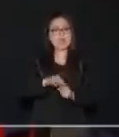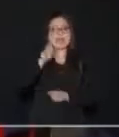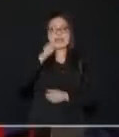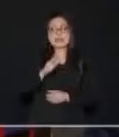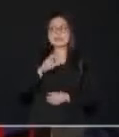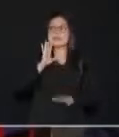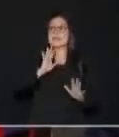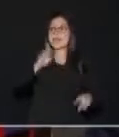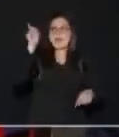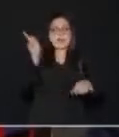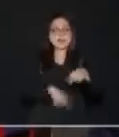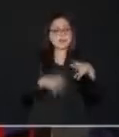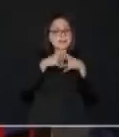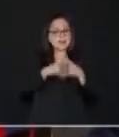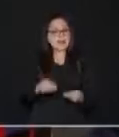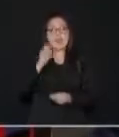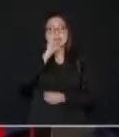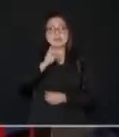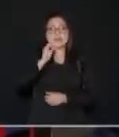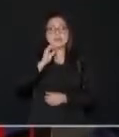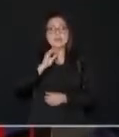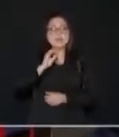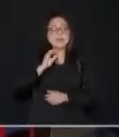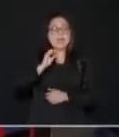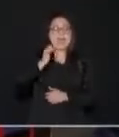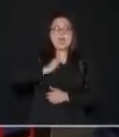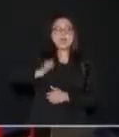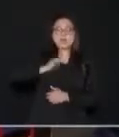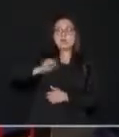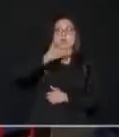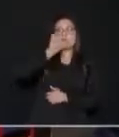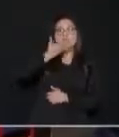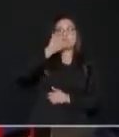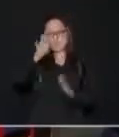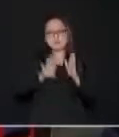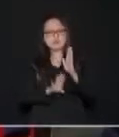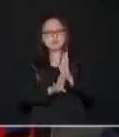vergonzosa tradición de fraudes electorales